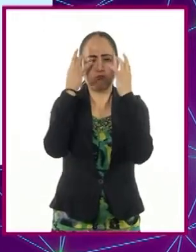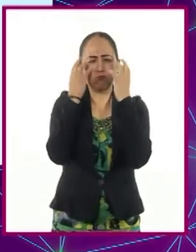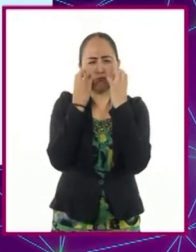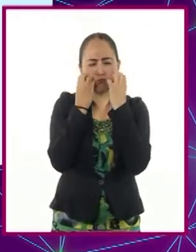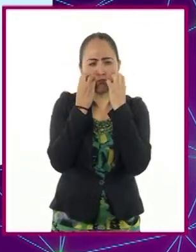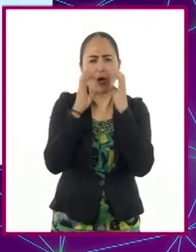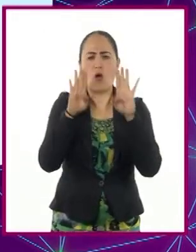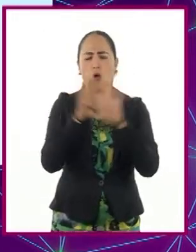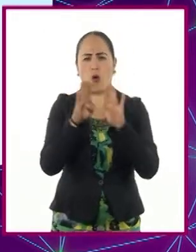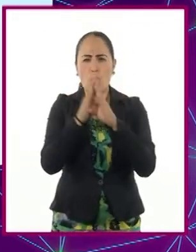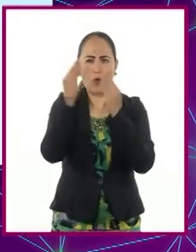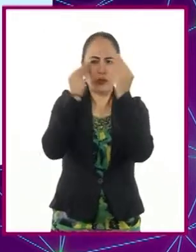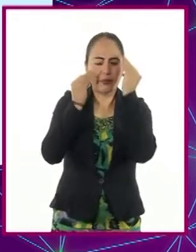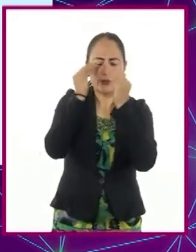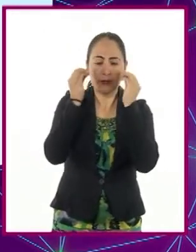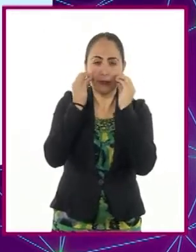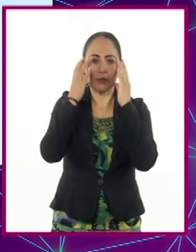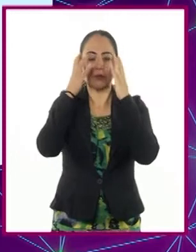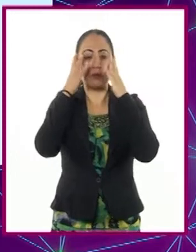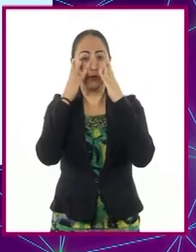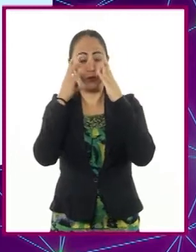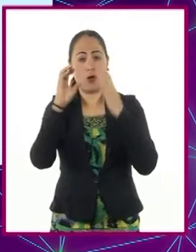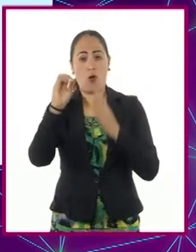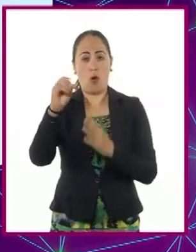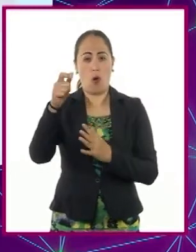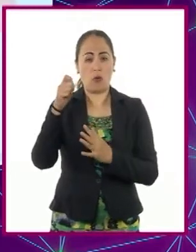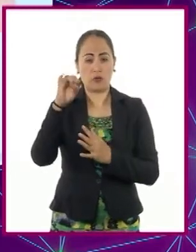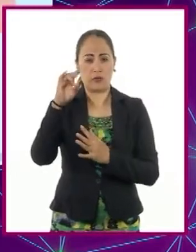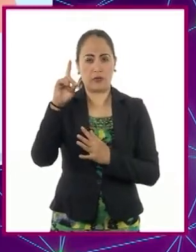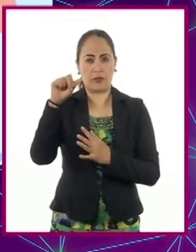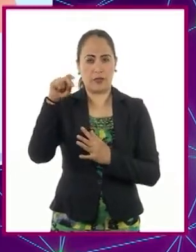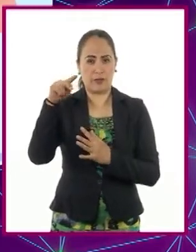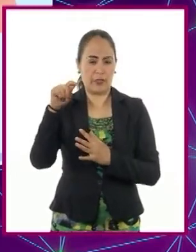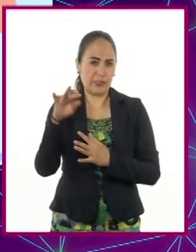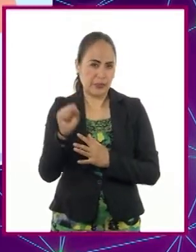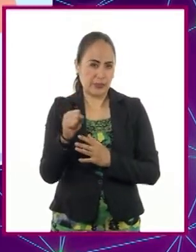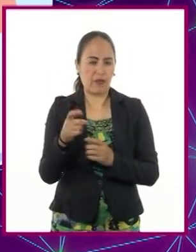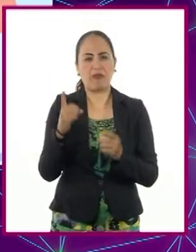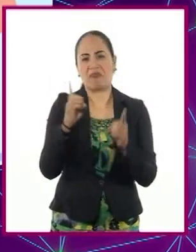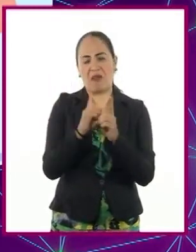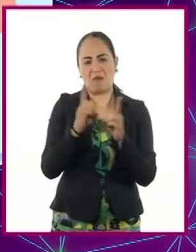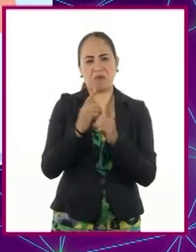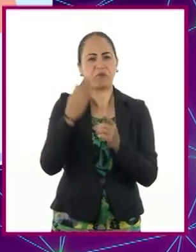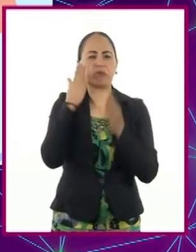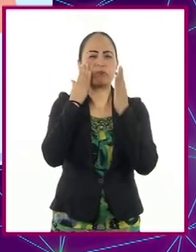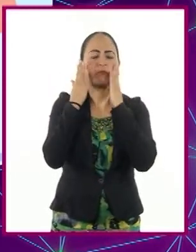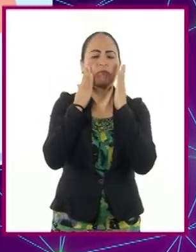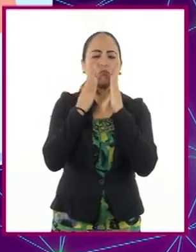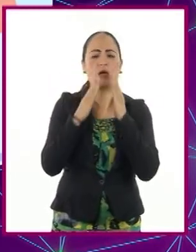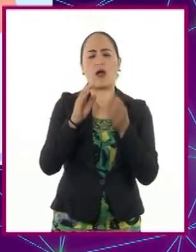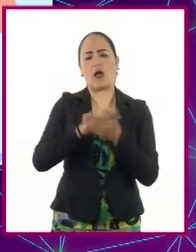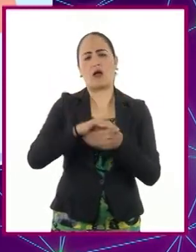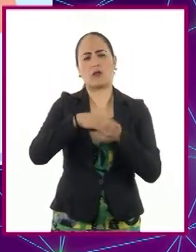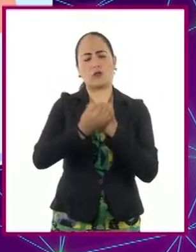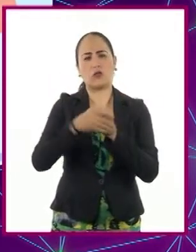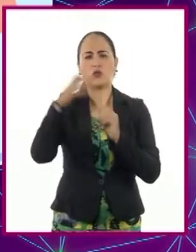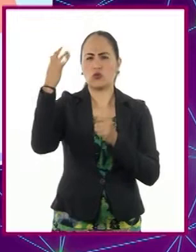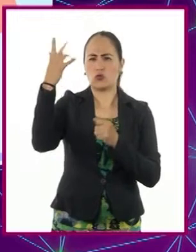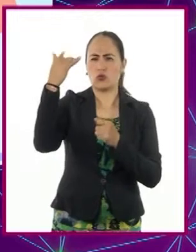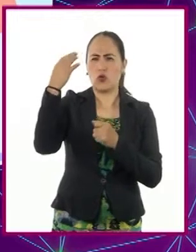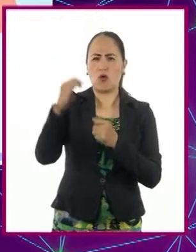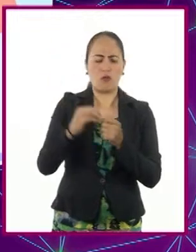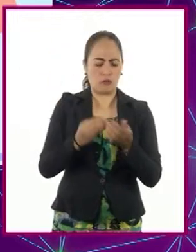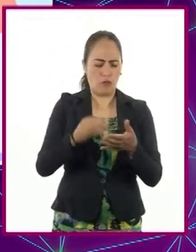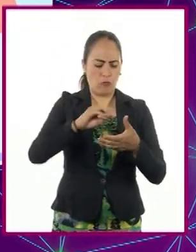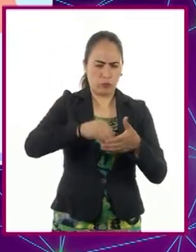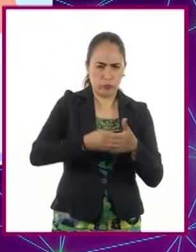sustancias que amortiguan el efecto de los oxidantes con los que entramos en contacto. Los protectores solares generalmente contienen óxidos de zinc,